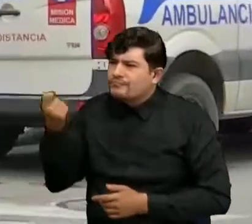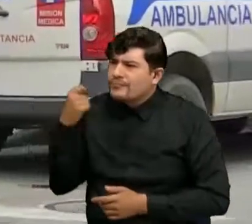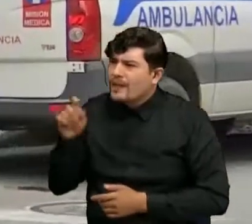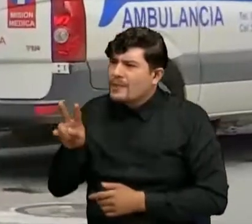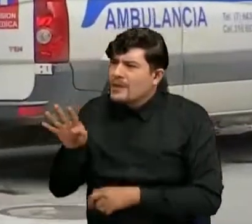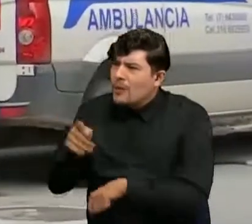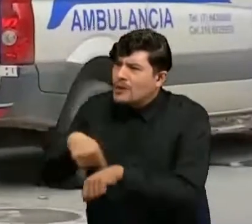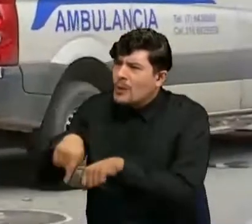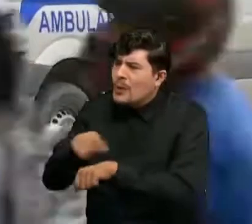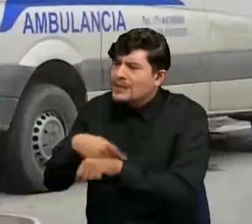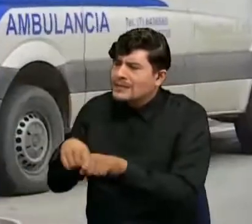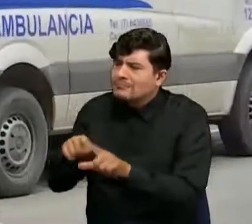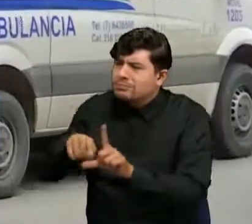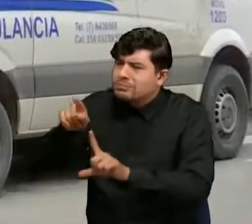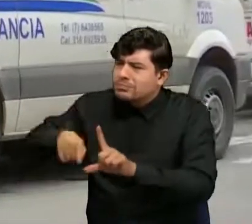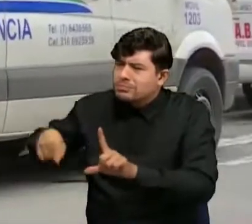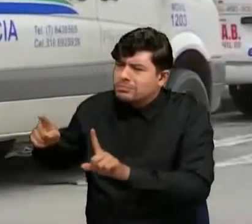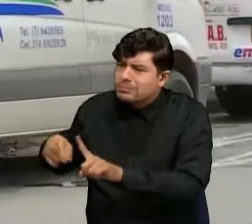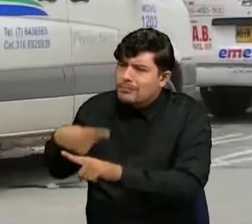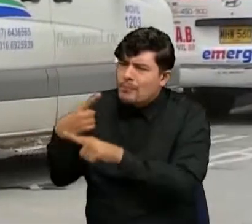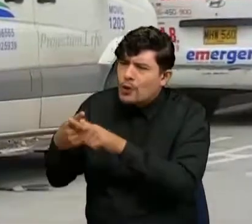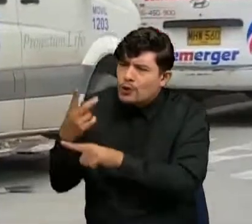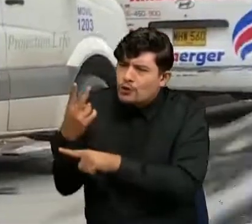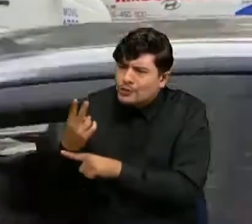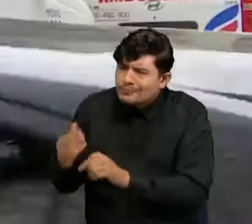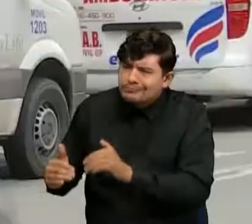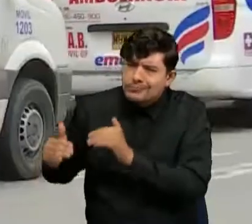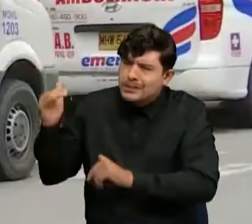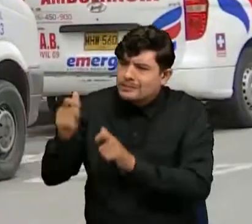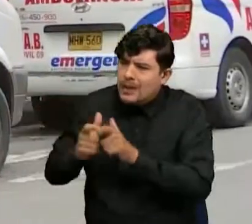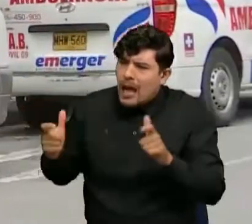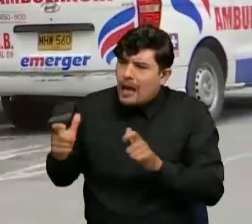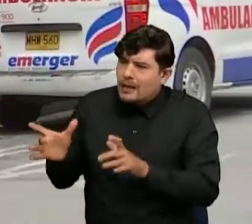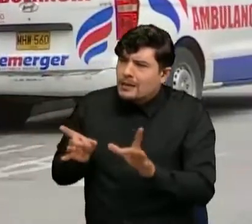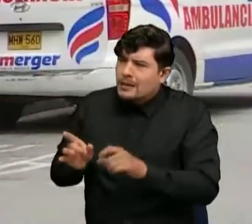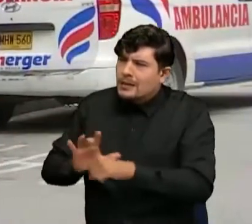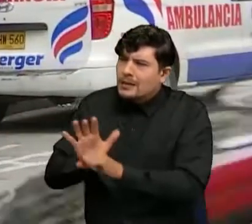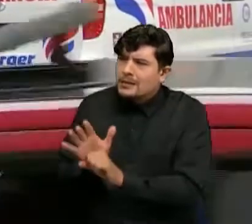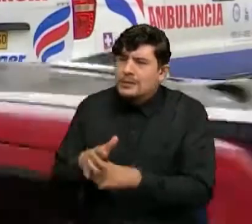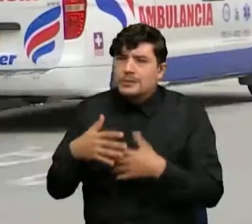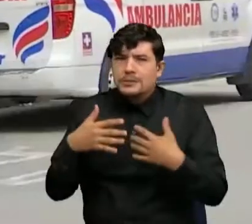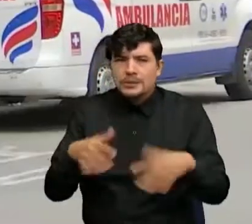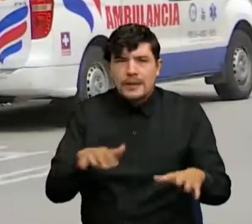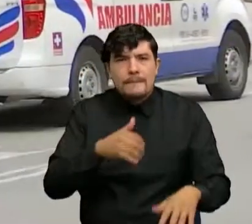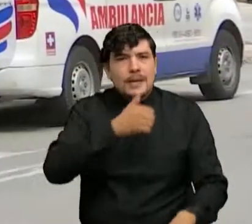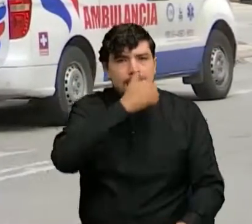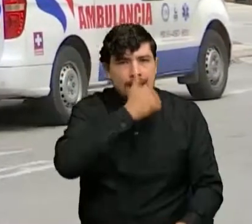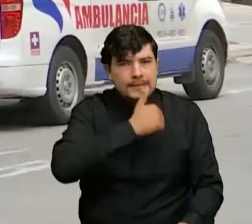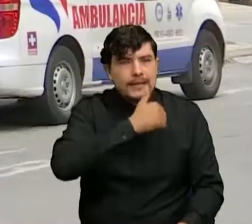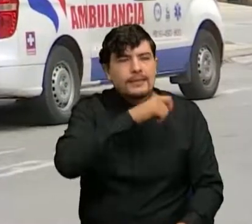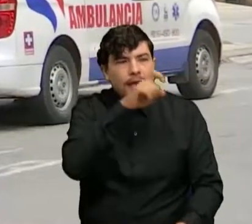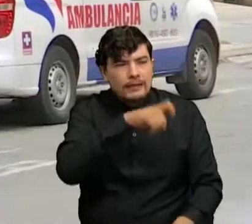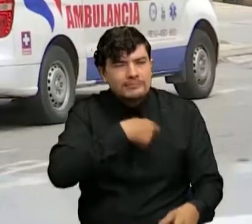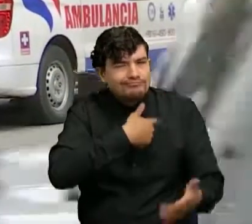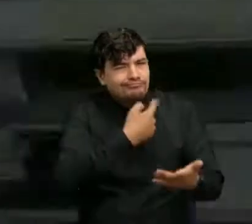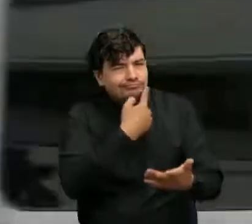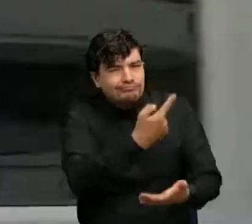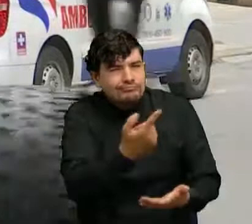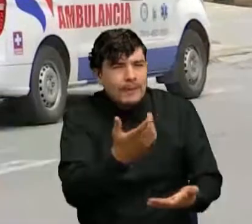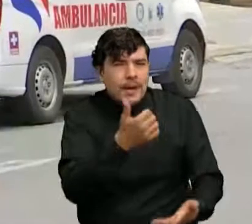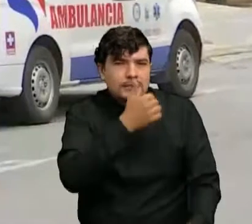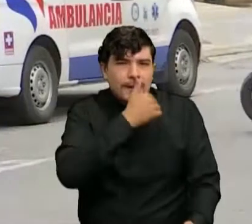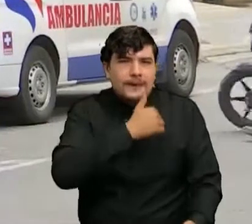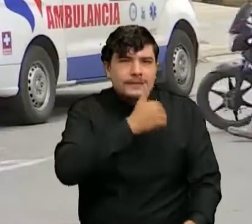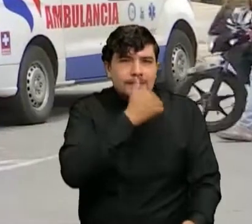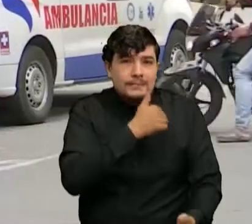horas? Pues que tener paciencia, porque mi esposa está igualito con eso, con ese mal